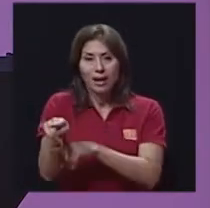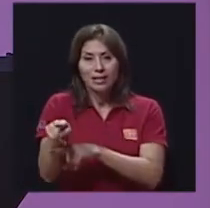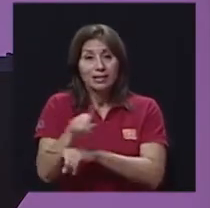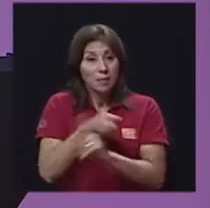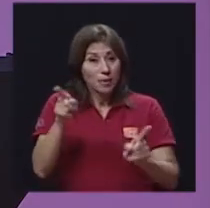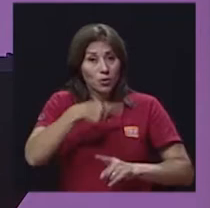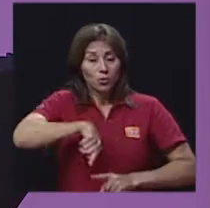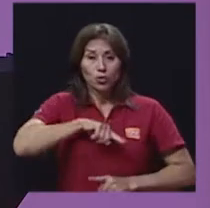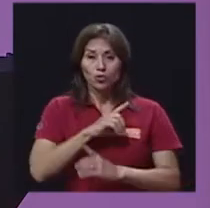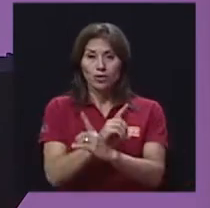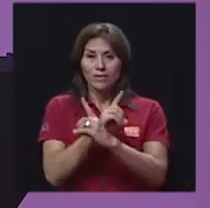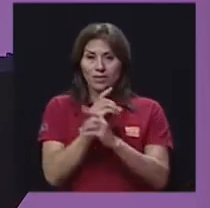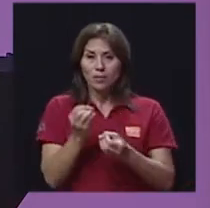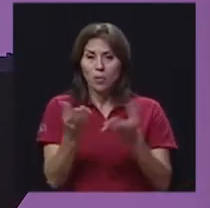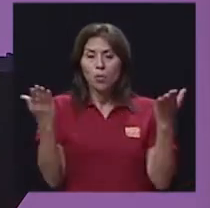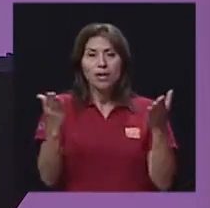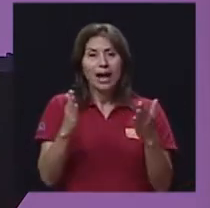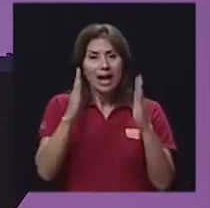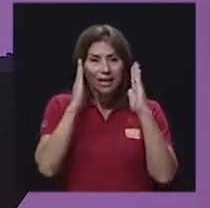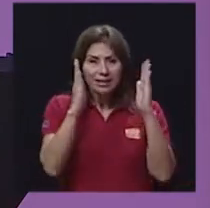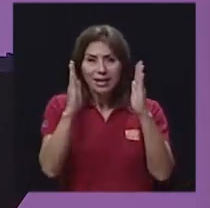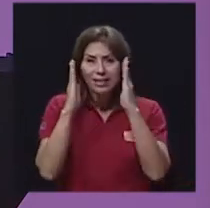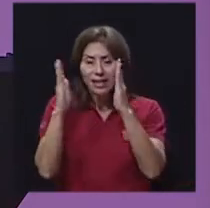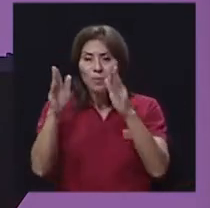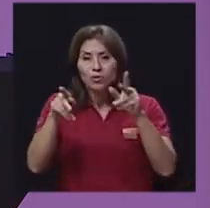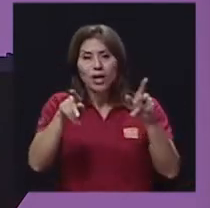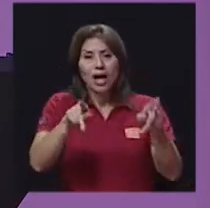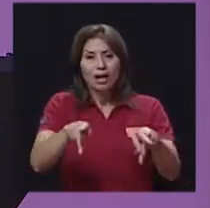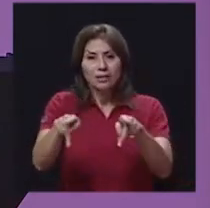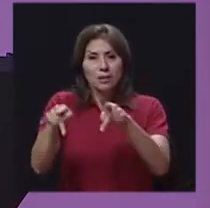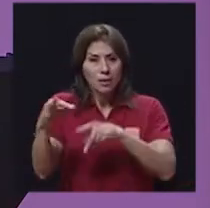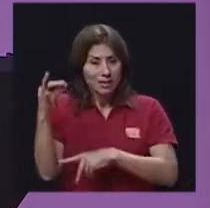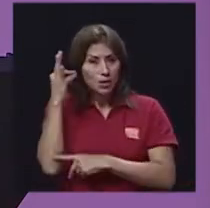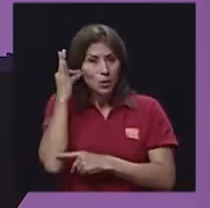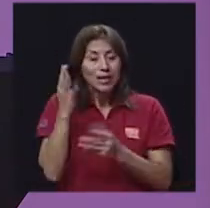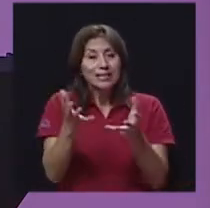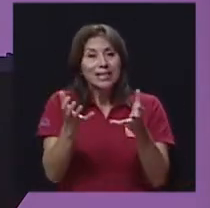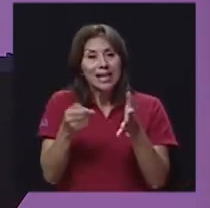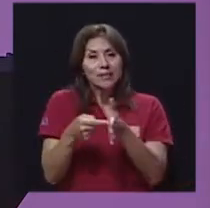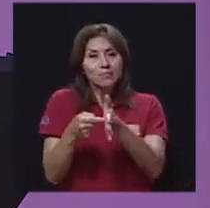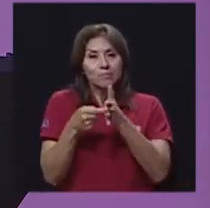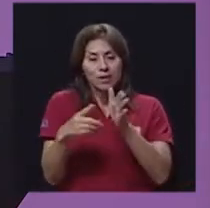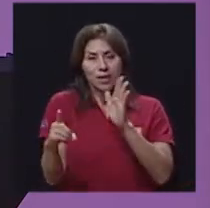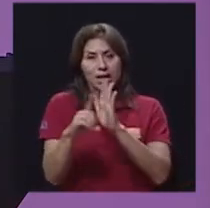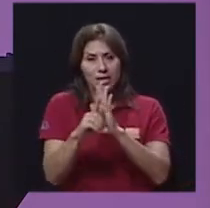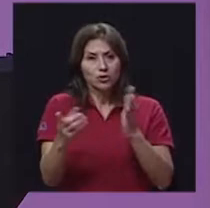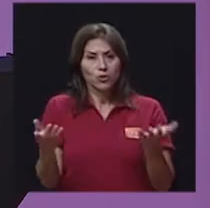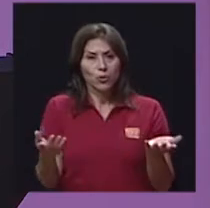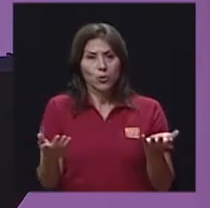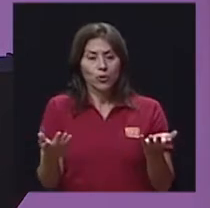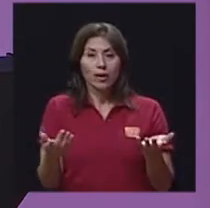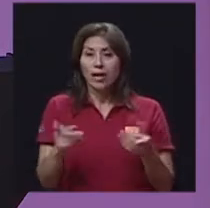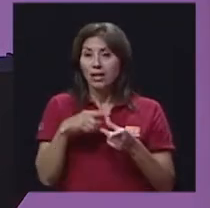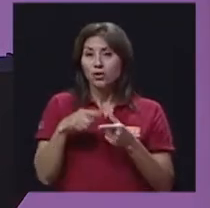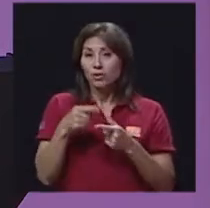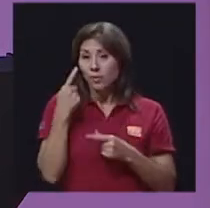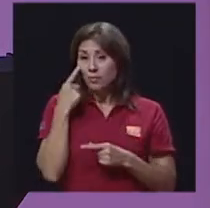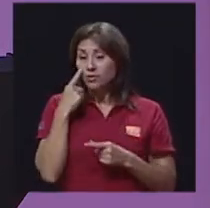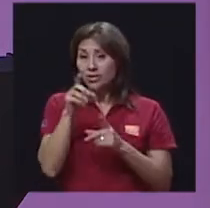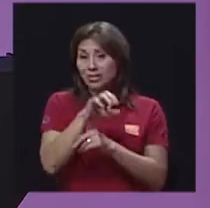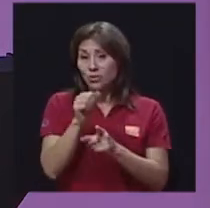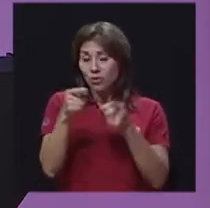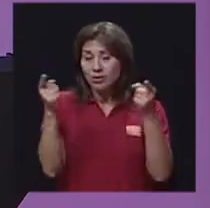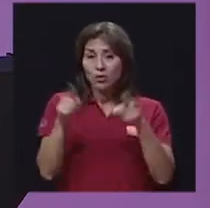día a buscar la posibilidad de hacer efectivo su derecho, los casos son extremos, son muy